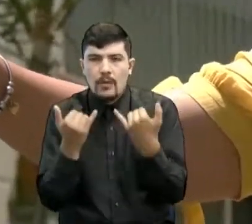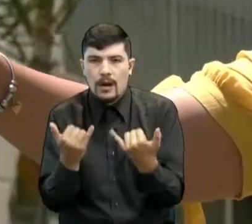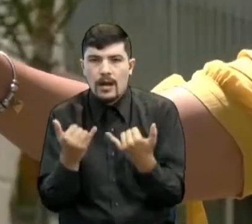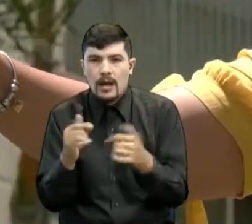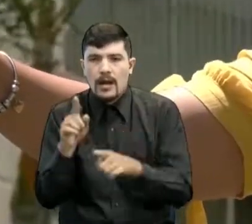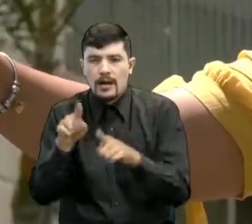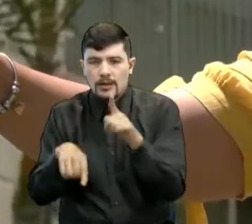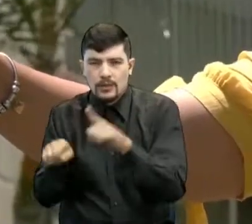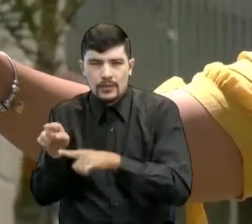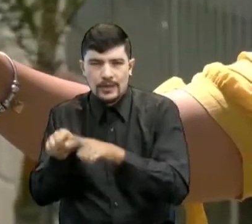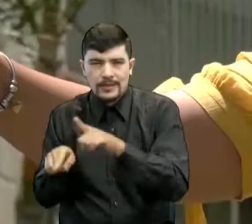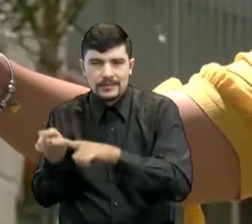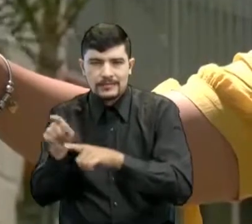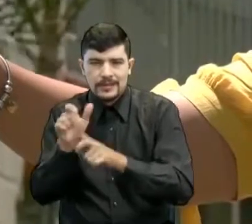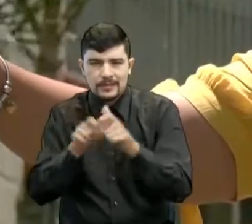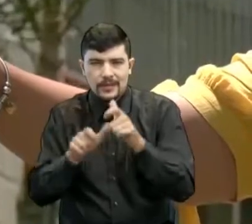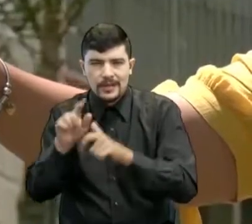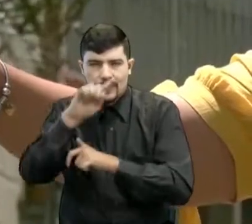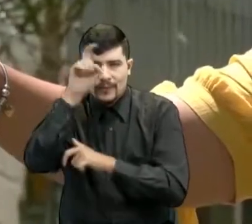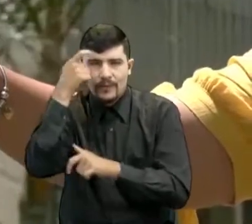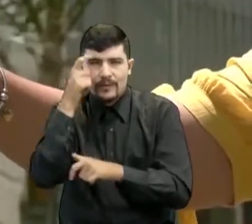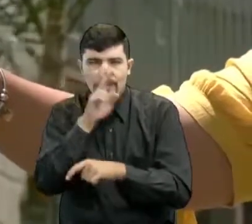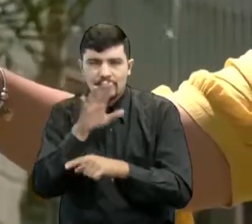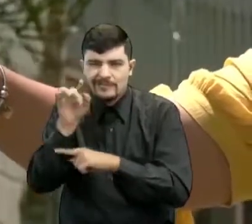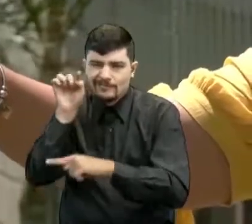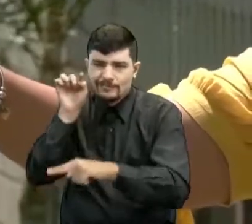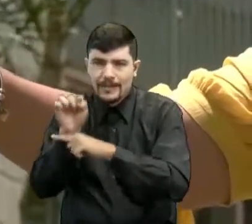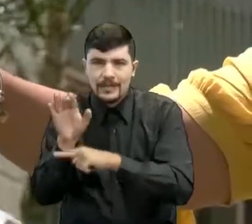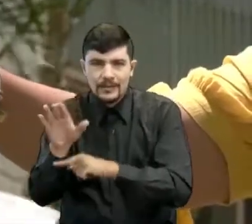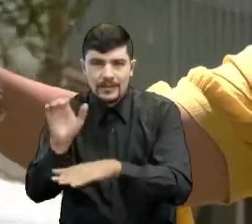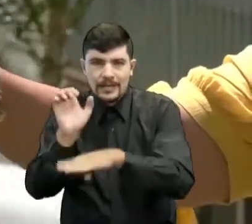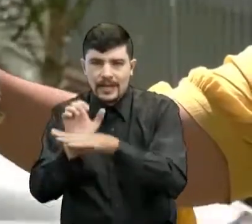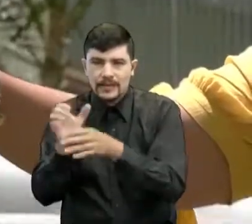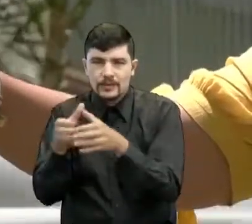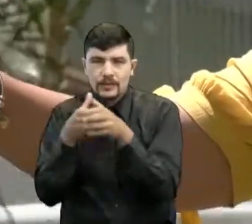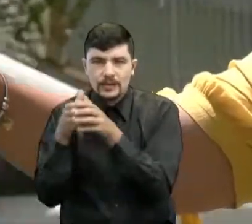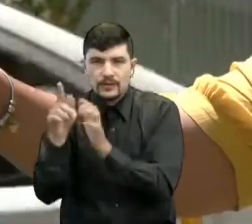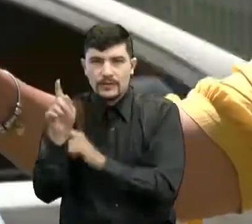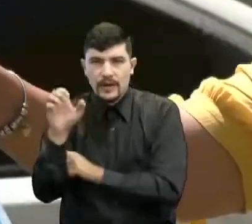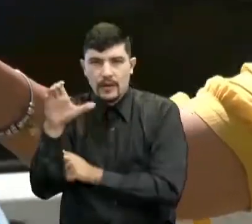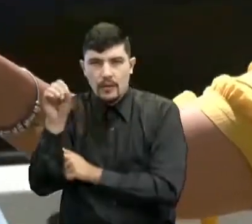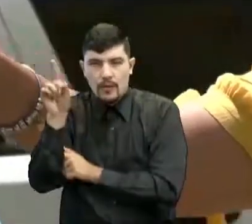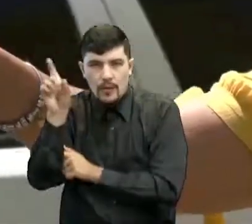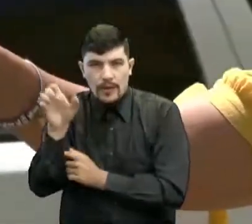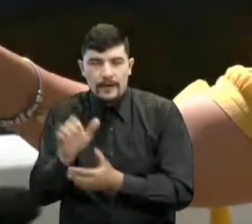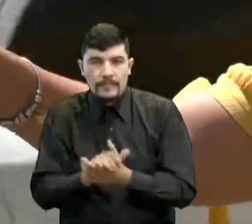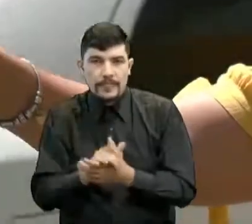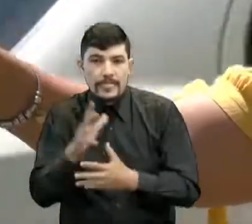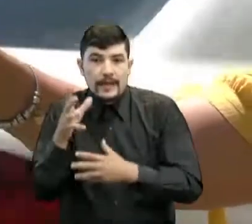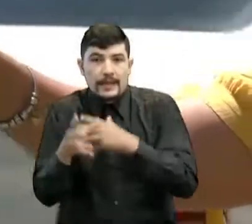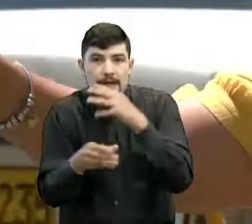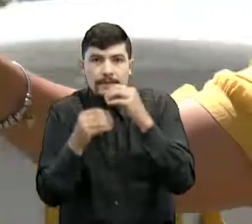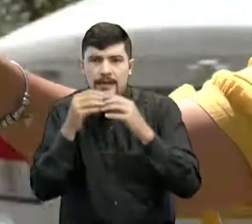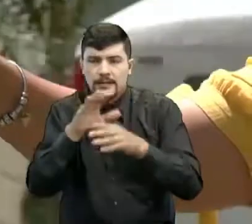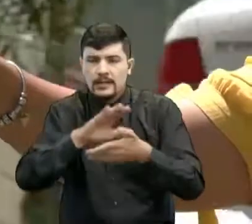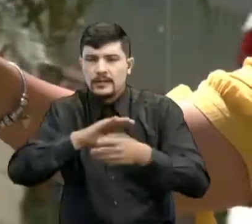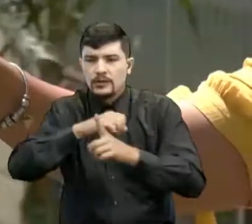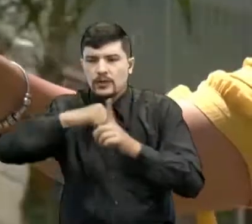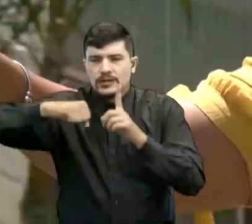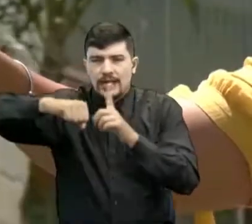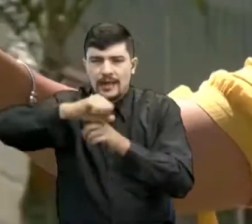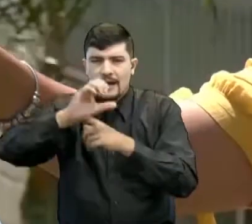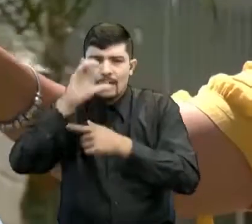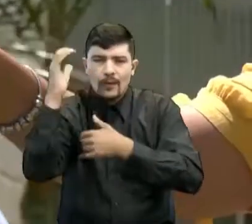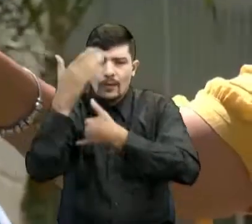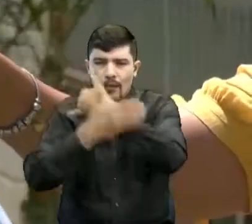contra FECODE, en materia del rechazo al préstamo a Avianca, a la salud de